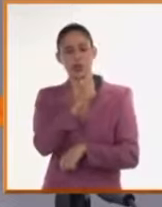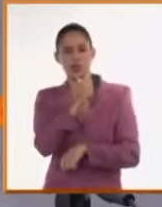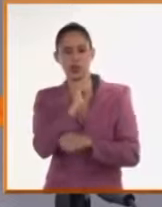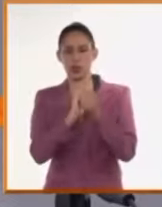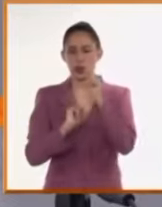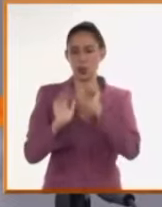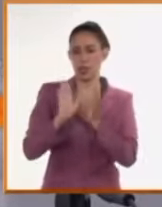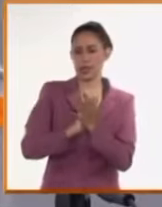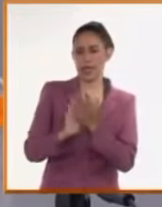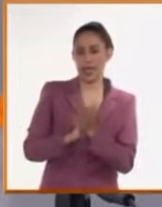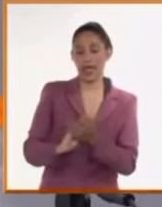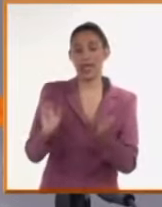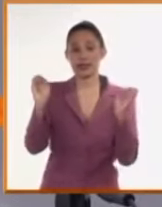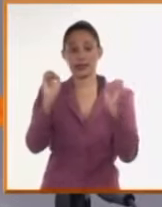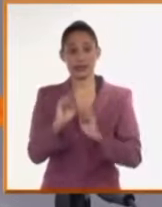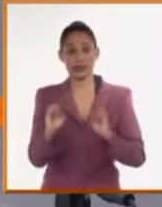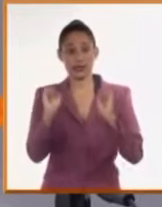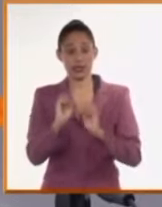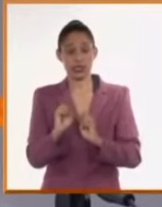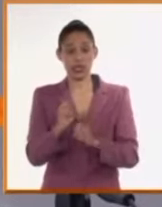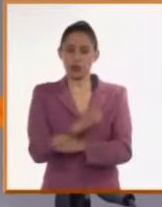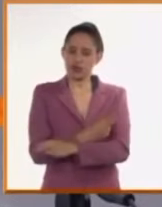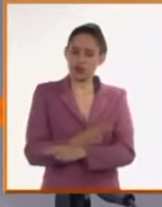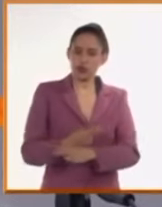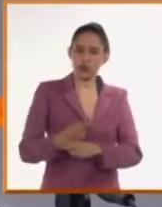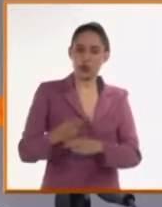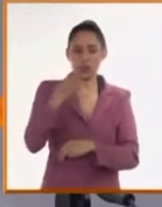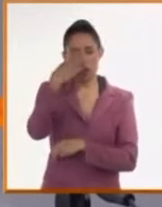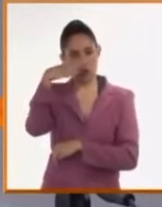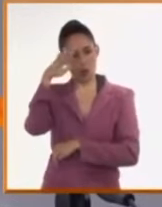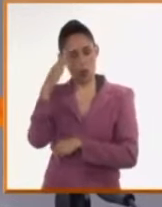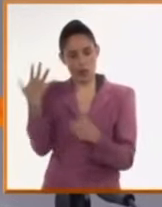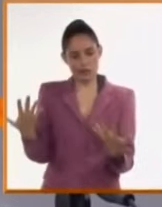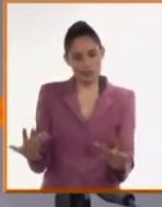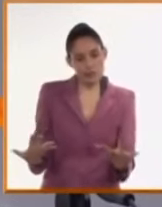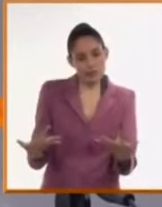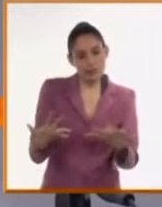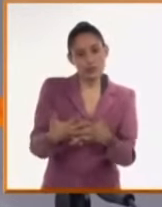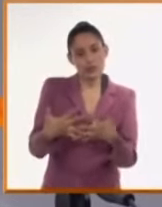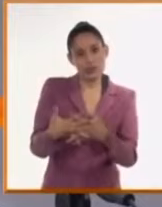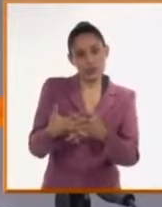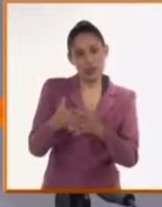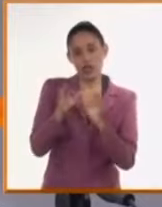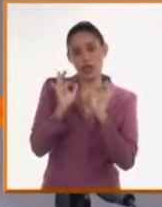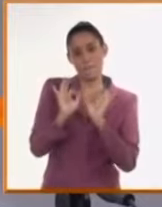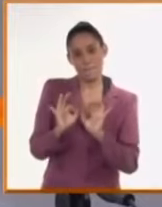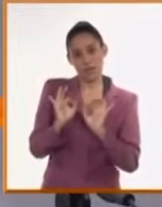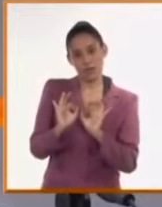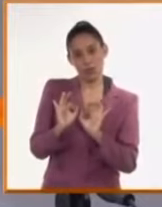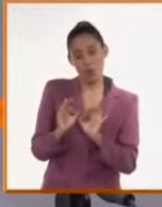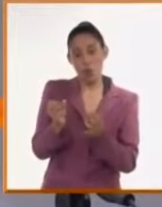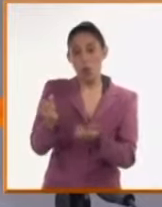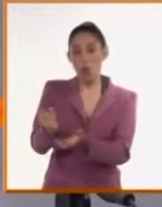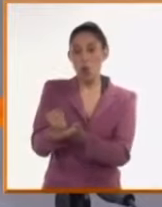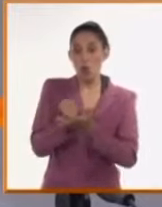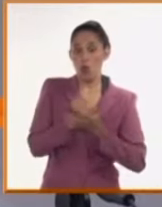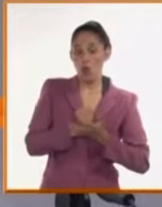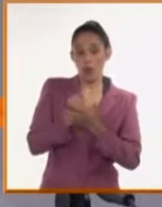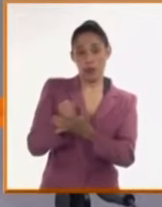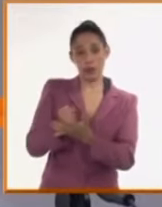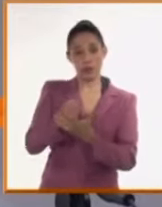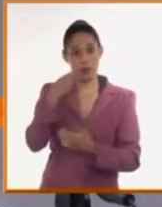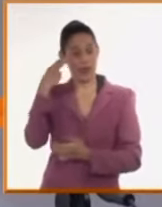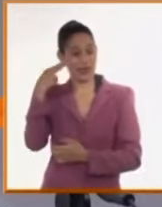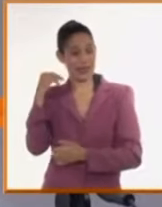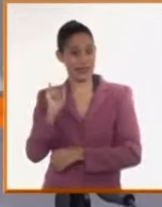ha tenido históricamente una muy estrecha y cálida solidaridad con el pueblo haitiano y la